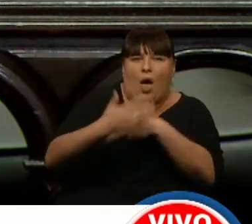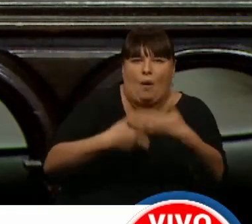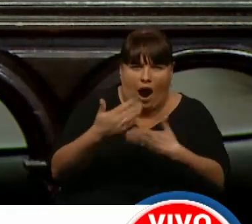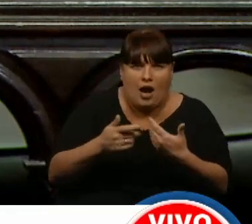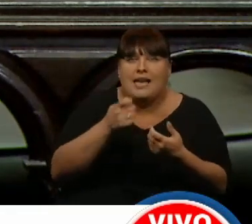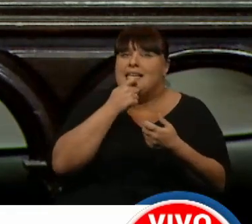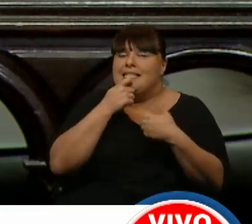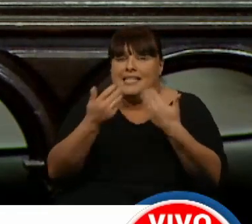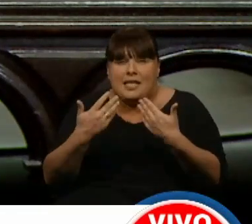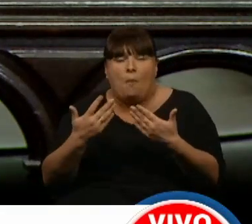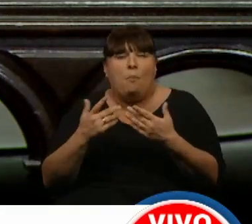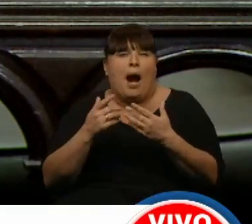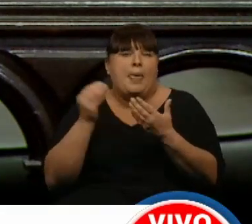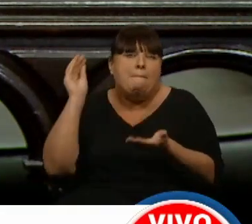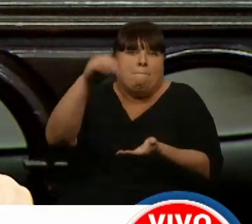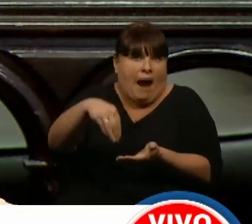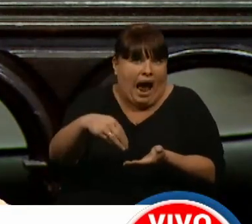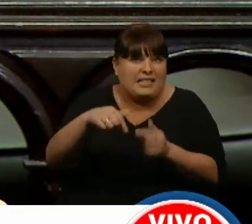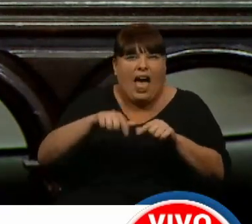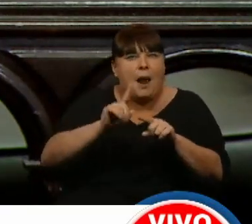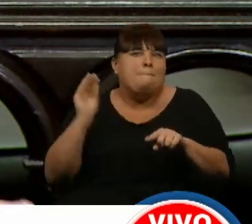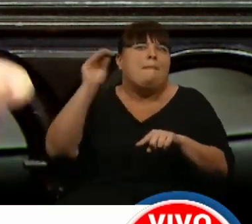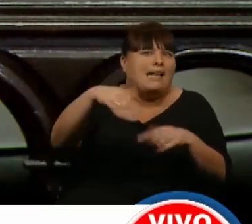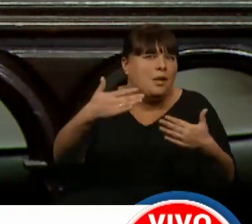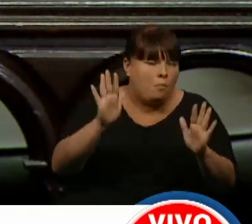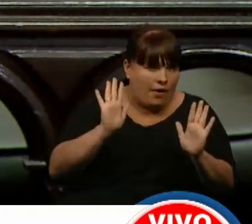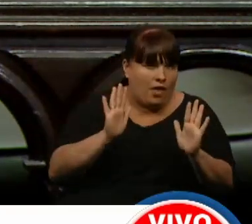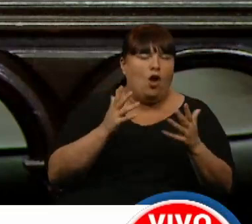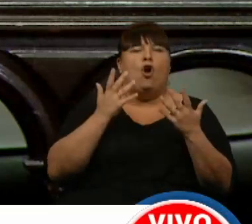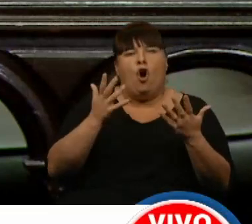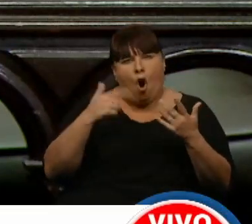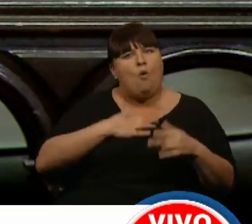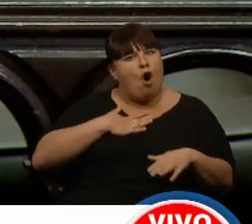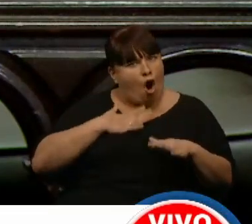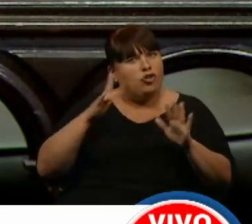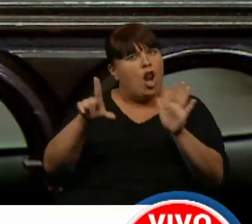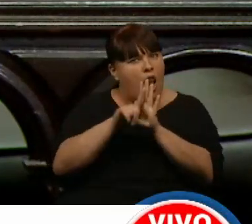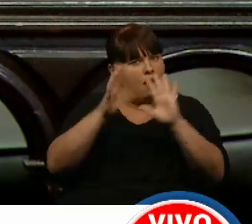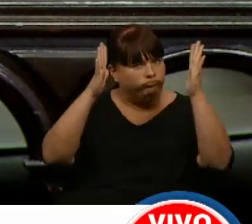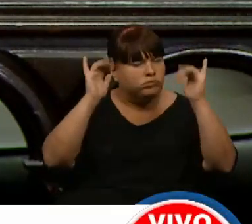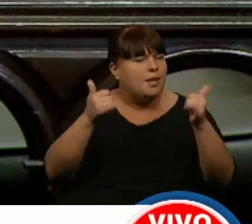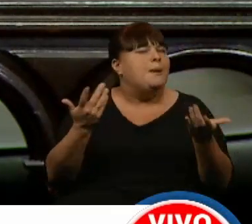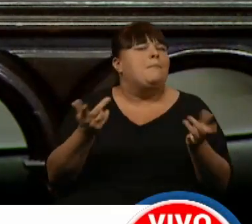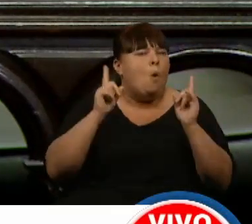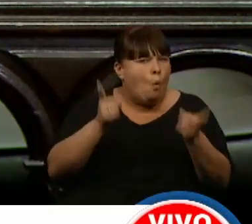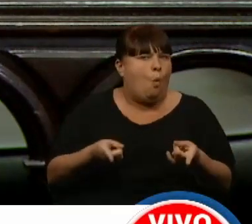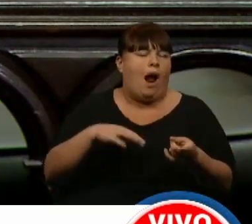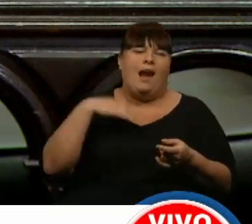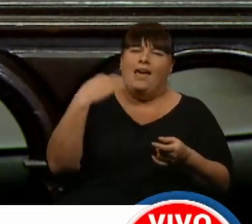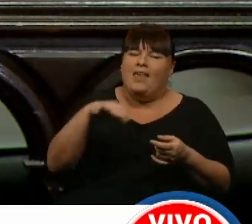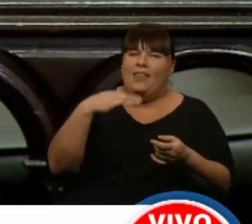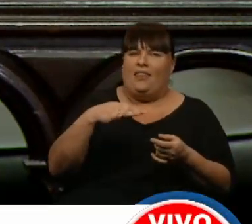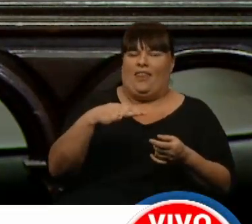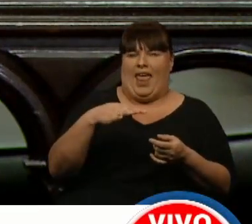si podemos hacer algo más que lo que estamos haciendo. Por supuesto que celebramos esta ley, pero no podemos dejar de